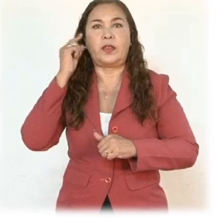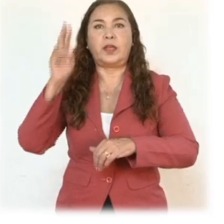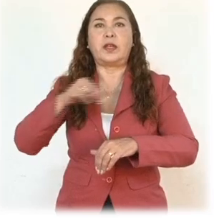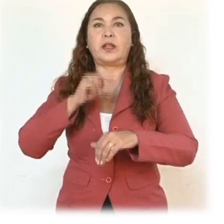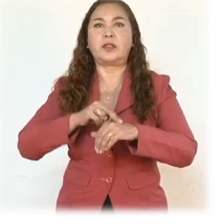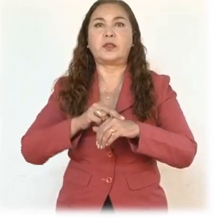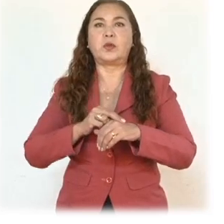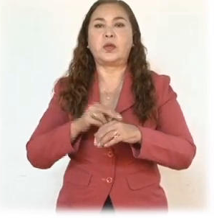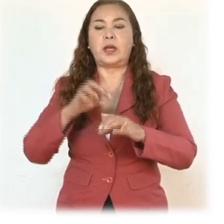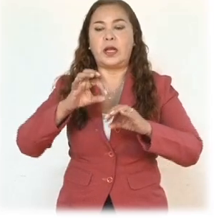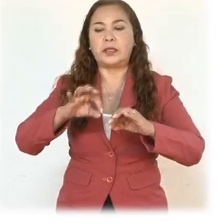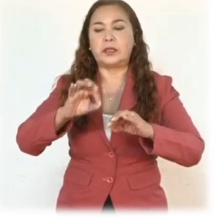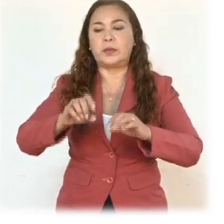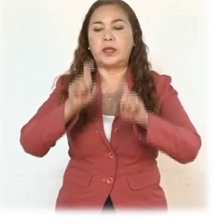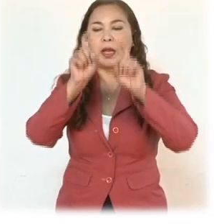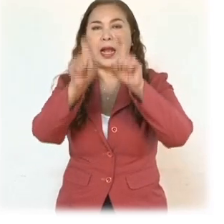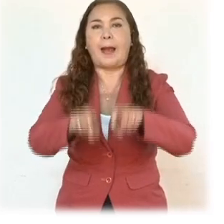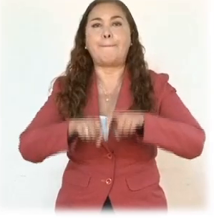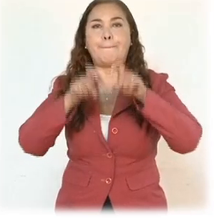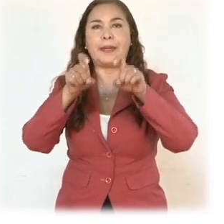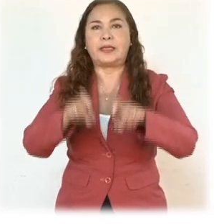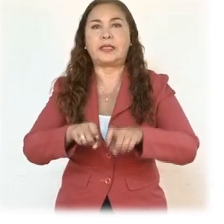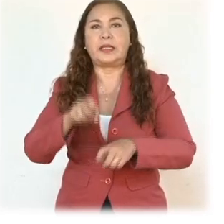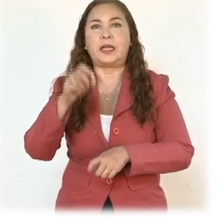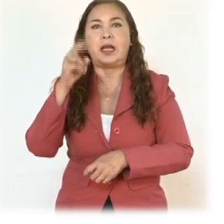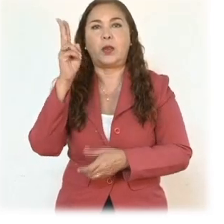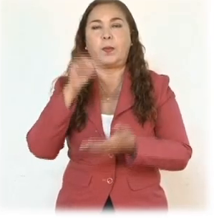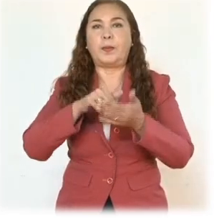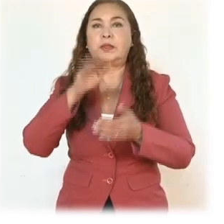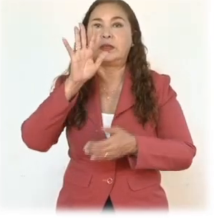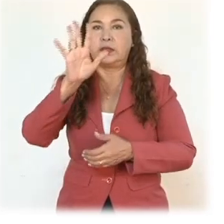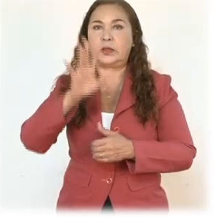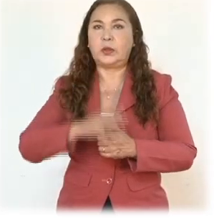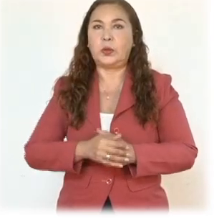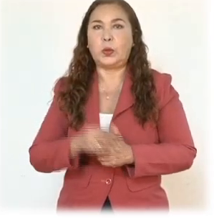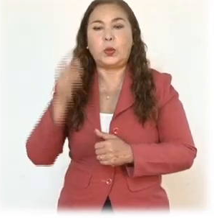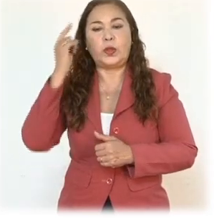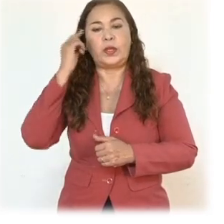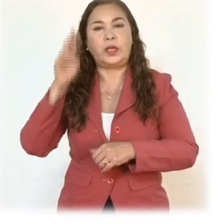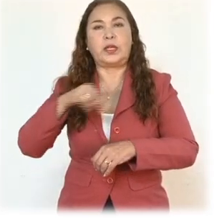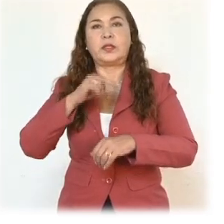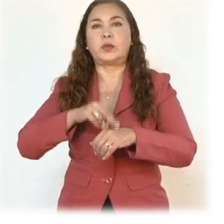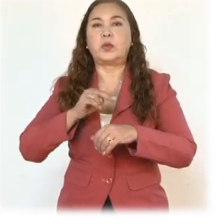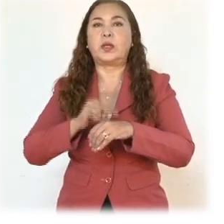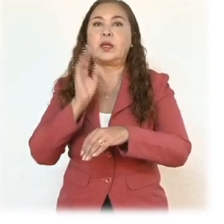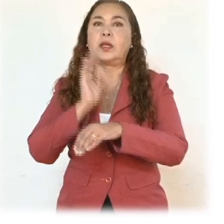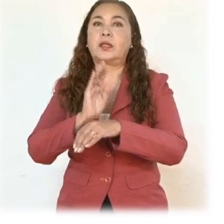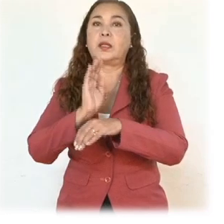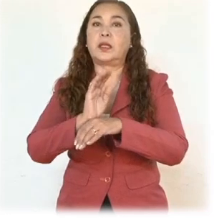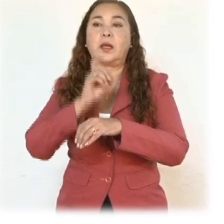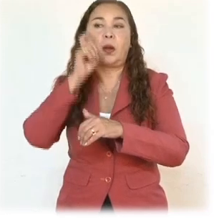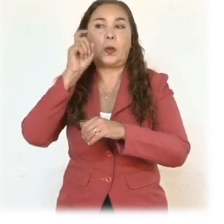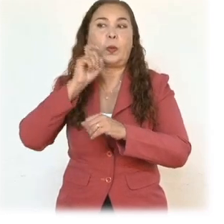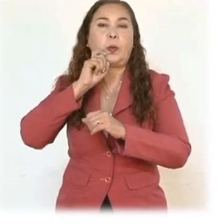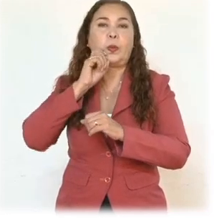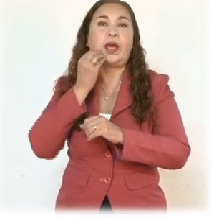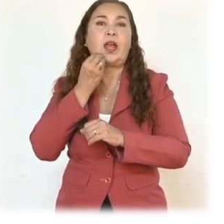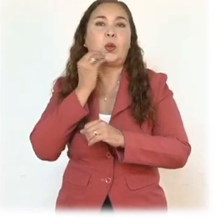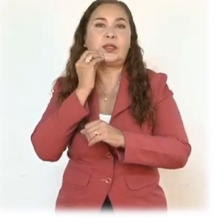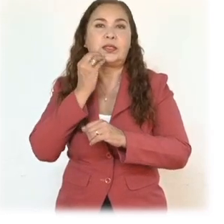Nacional de la semilla campesina 2005 Día Nacional de la prevención del embarazo